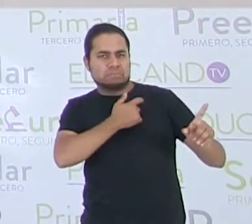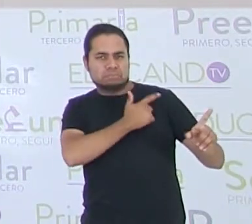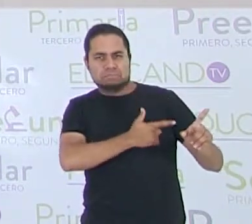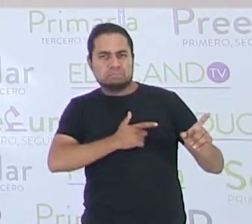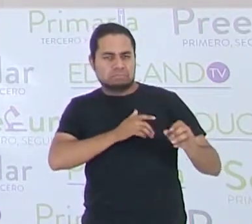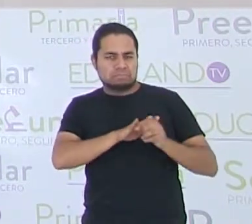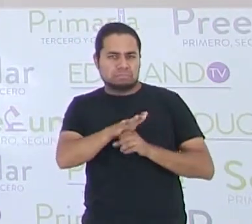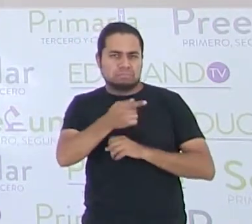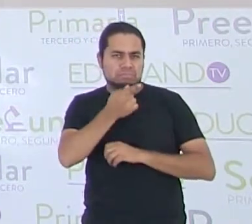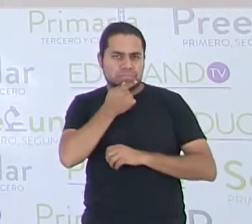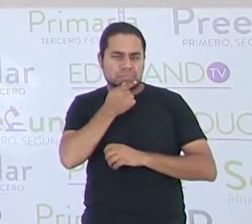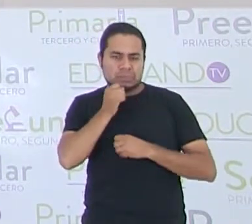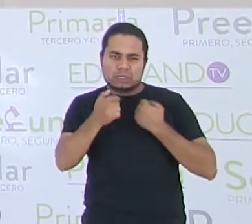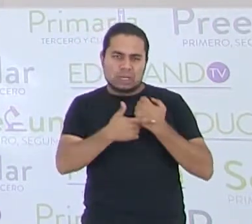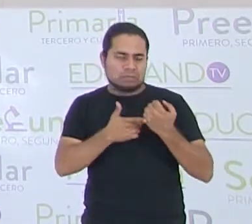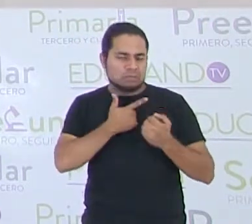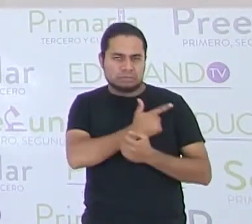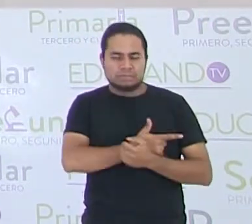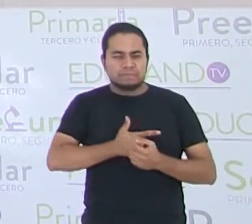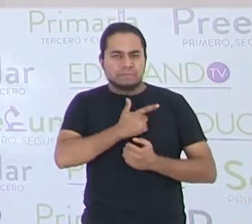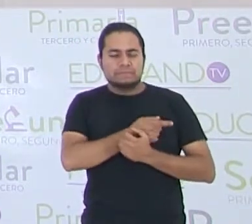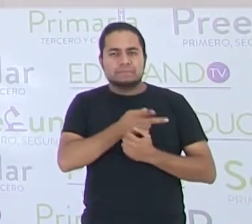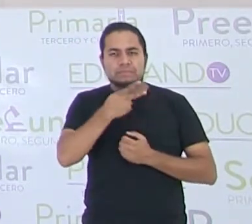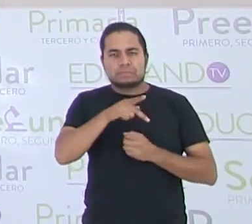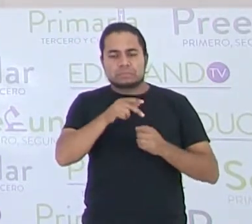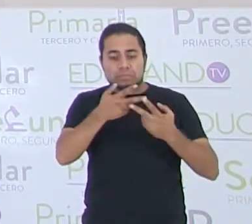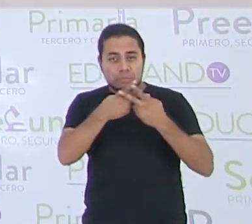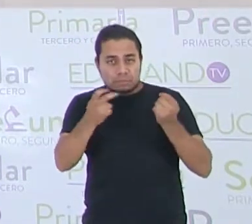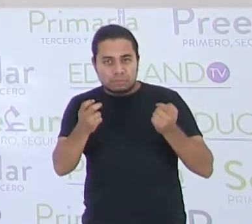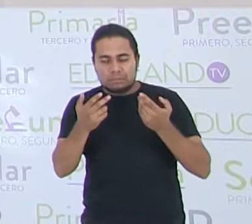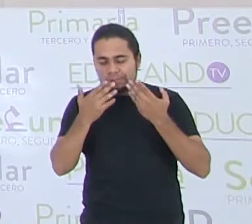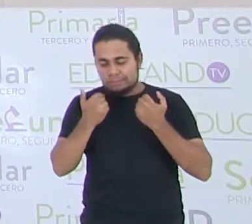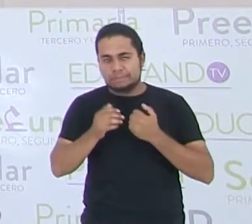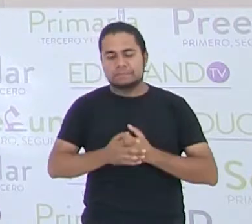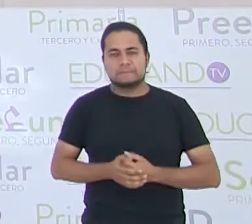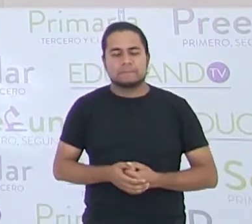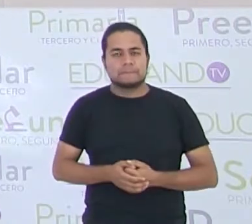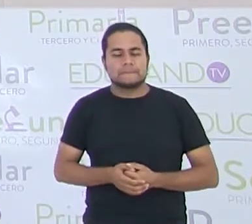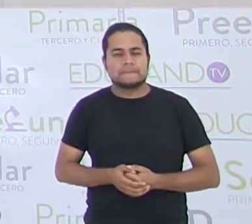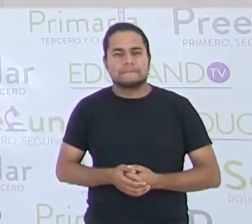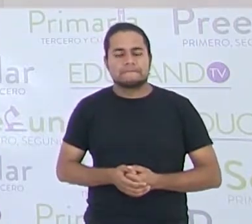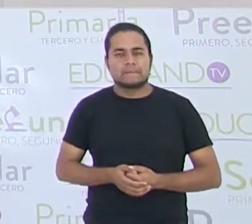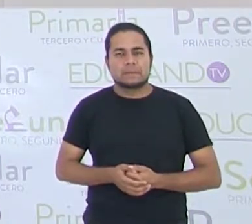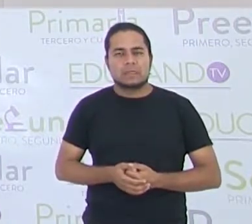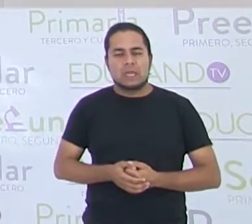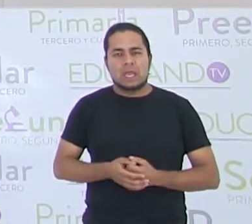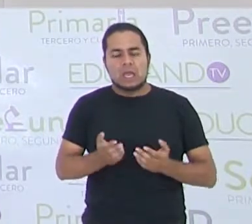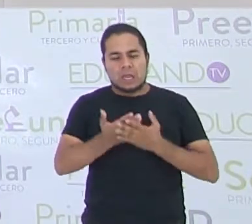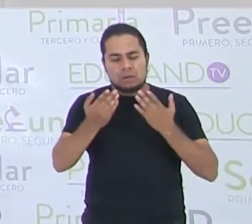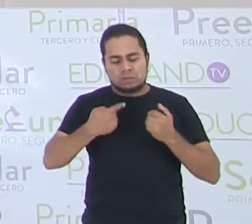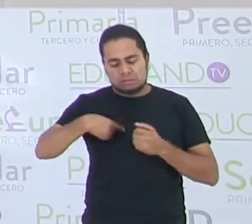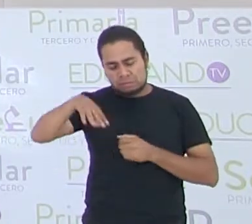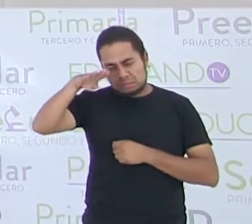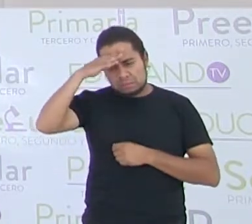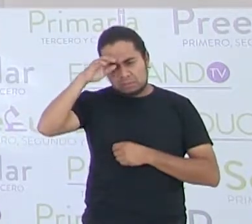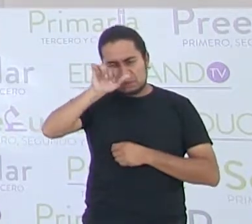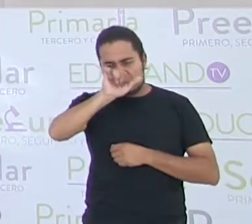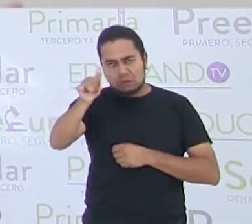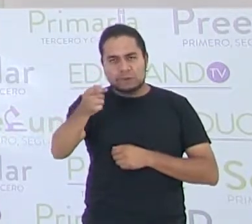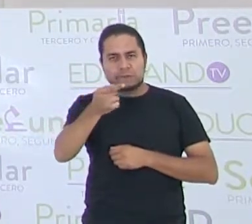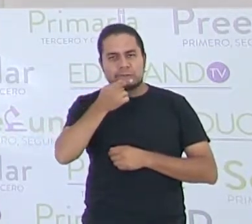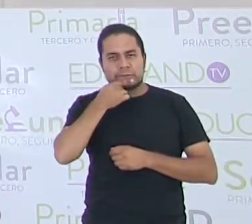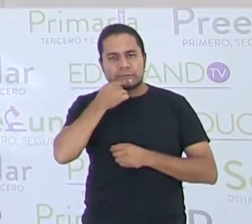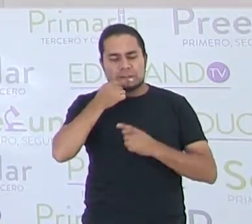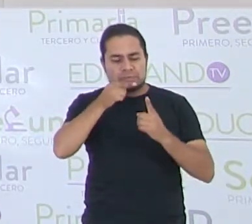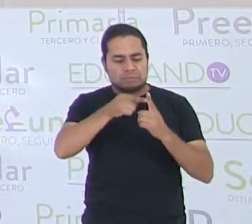al niño, uno de los gustos del niño, ¿sí? Pero no es un adjetivo. Ahora, estoy pensando en otro niño que sea lo contrario